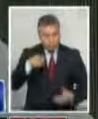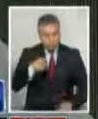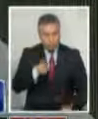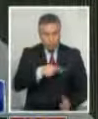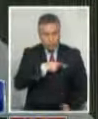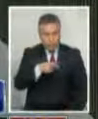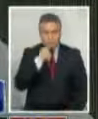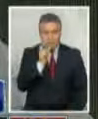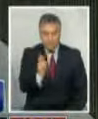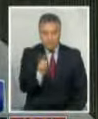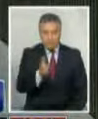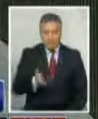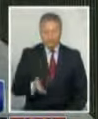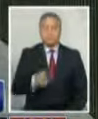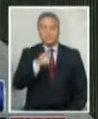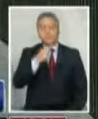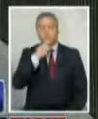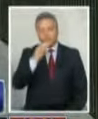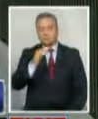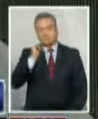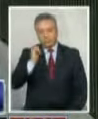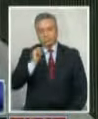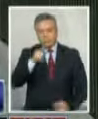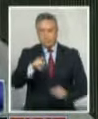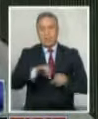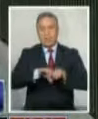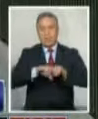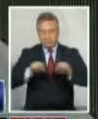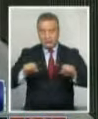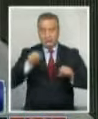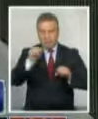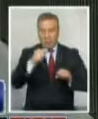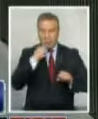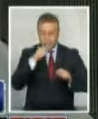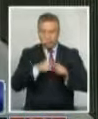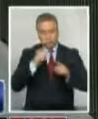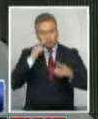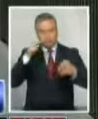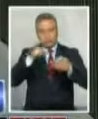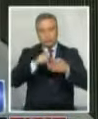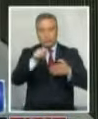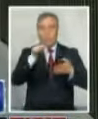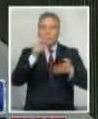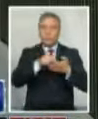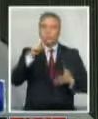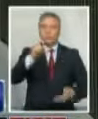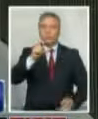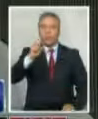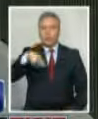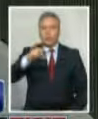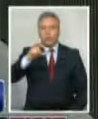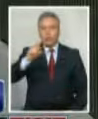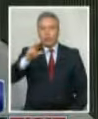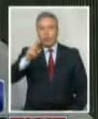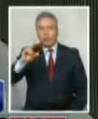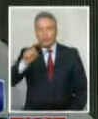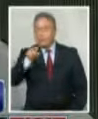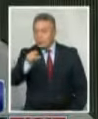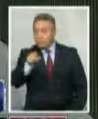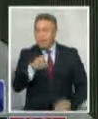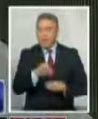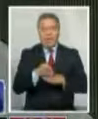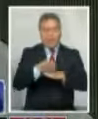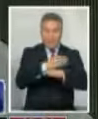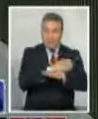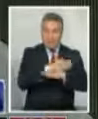Bueno, sí, efectivamente en el tratado se hace una alusión al punto Concordia, pero eso fue antes de que se produjera